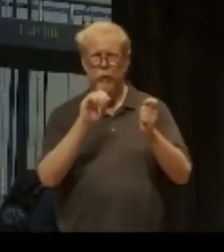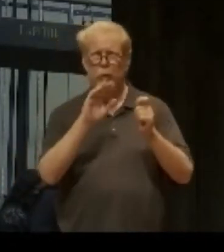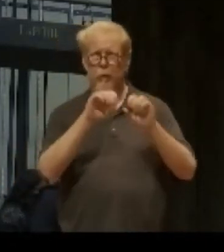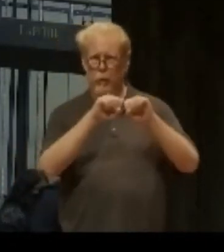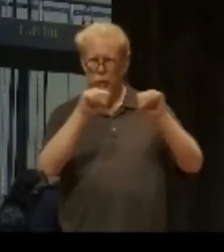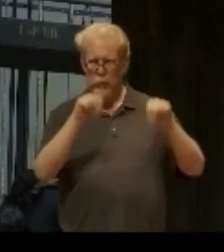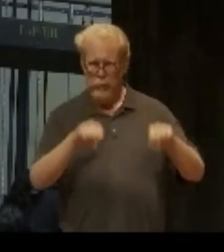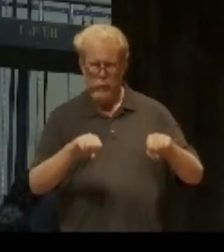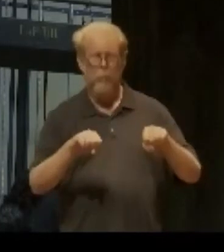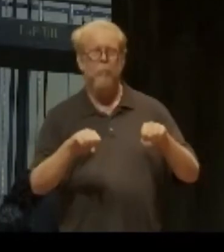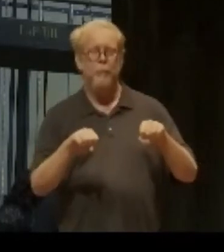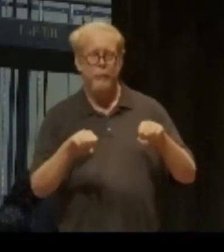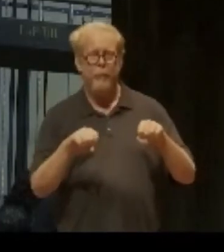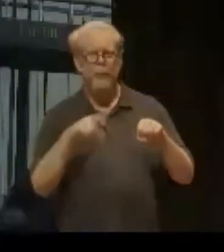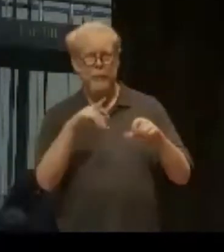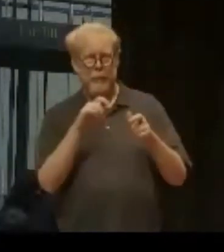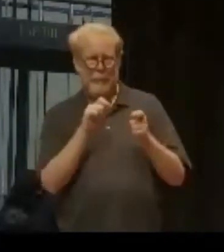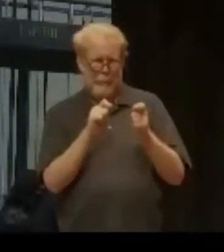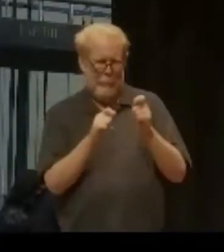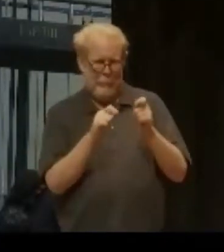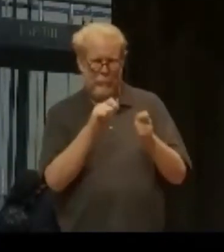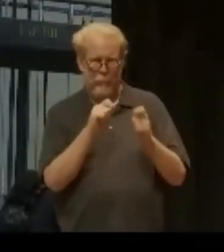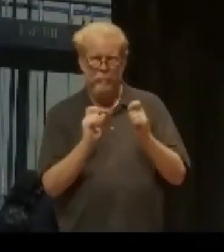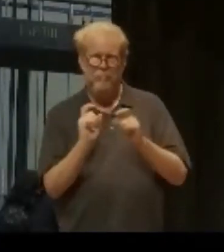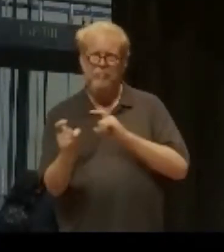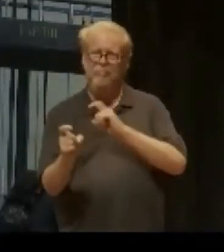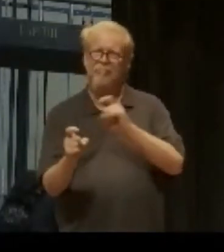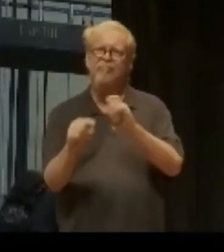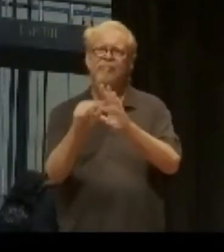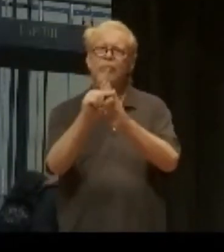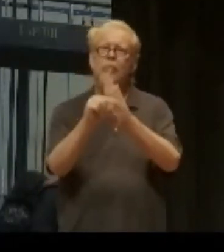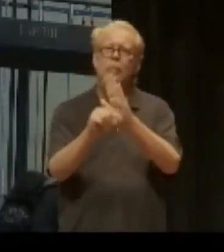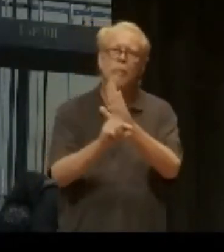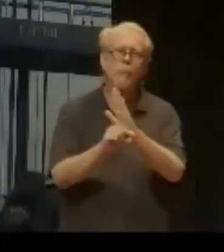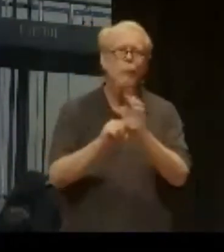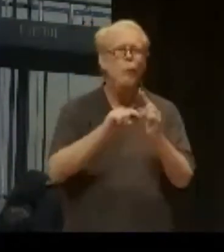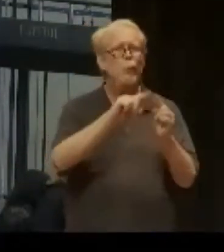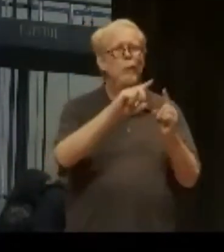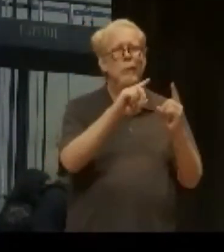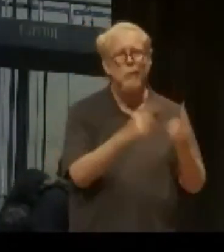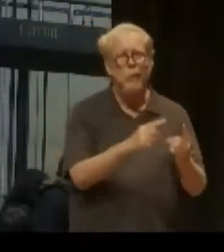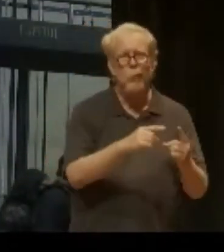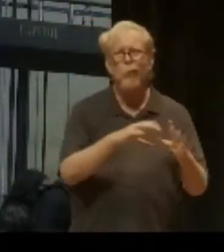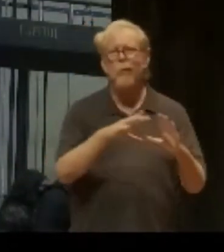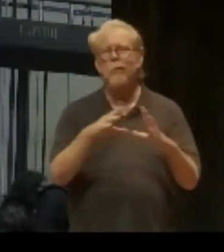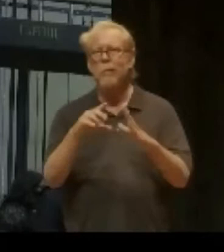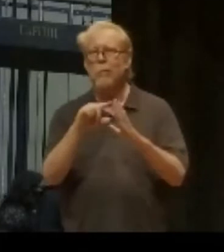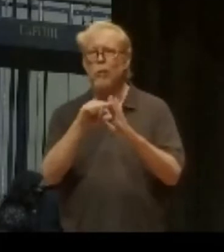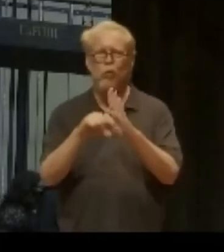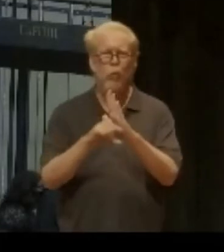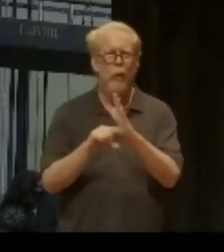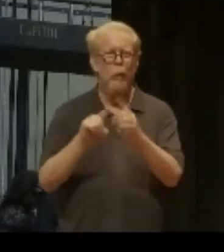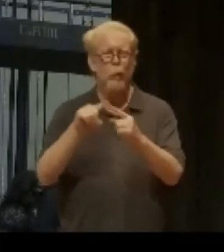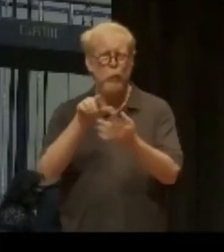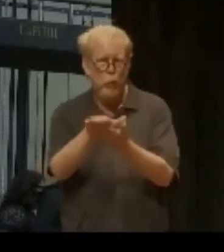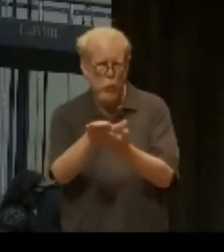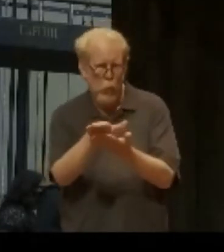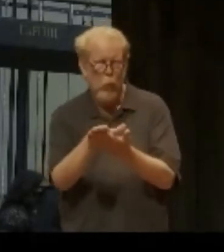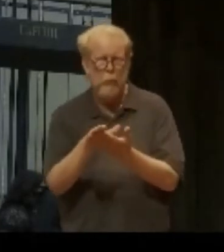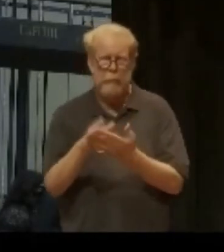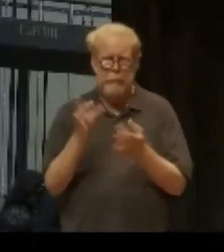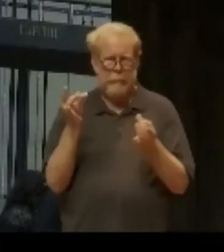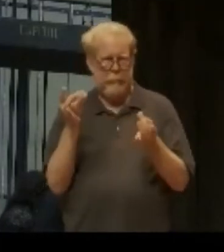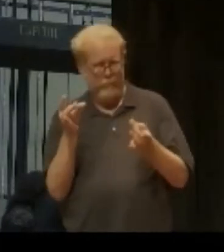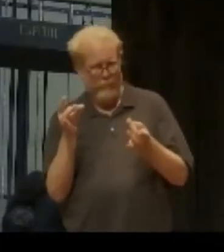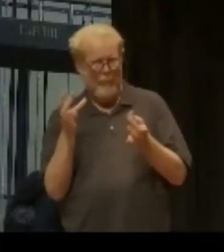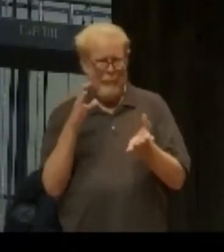2015, empezaba a cambiar el sistema de rendición de cuentas y se empezaban a dar calificaciones a los distritos y a las escuelas. Y una de